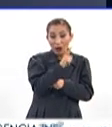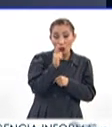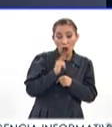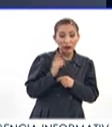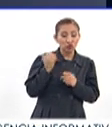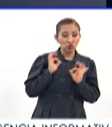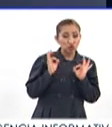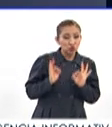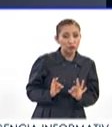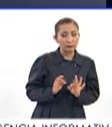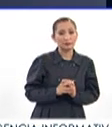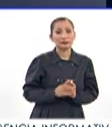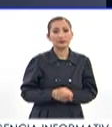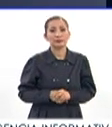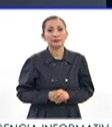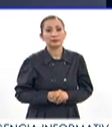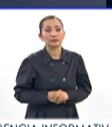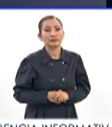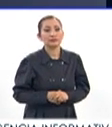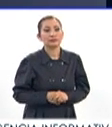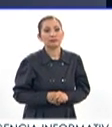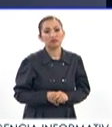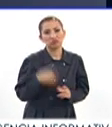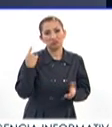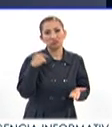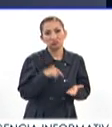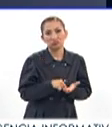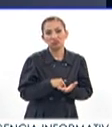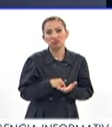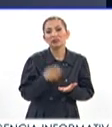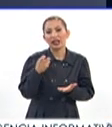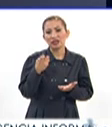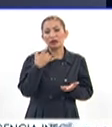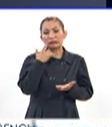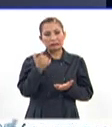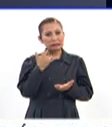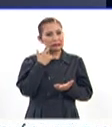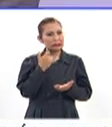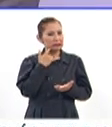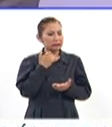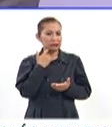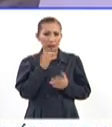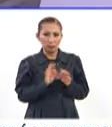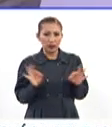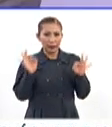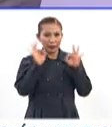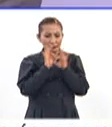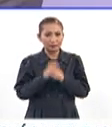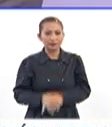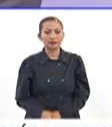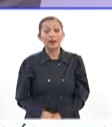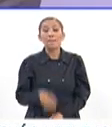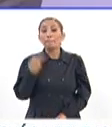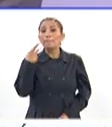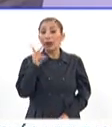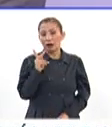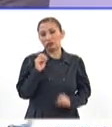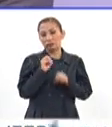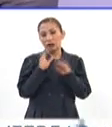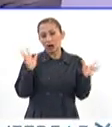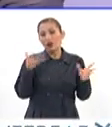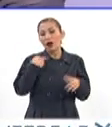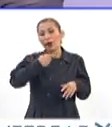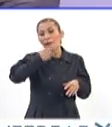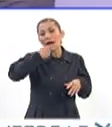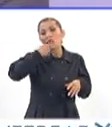lenguas originarias, que creo que, bueno, pues esos son esfuerzos muy importantes. Pero, pues, obviamente